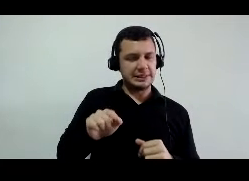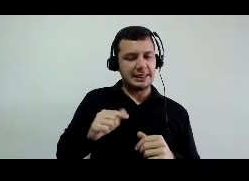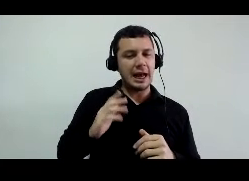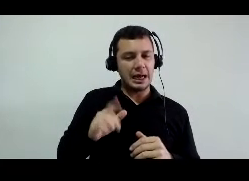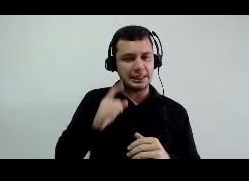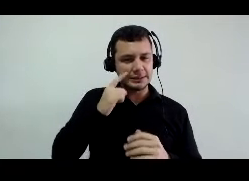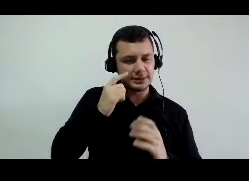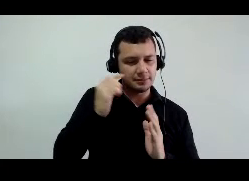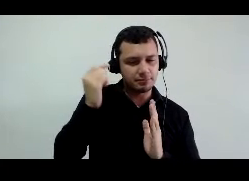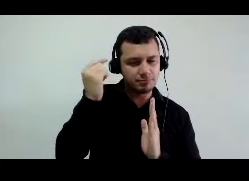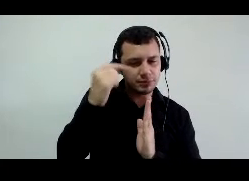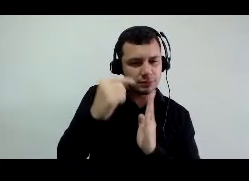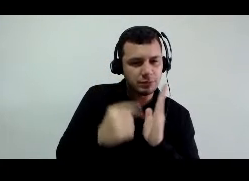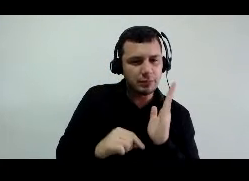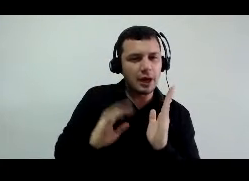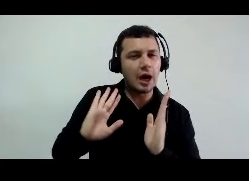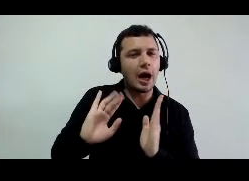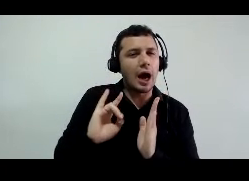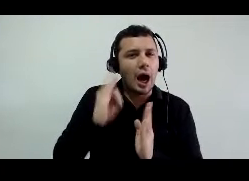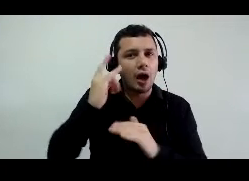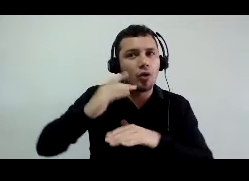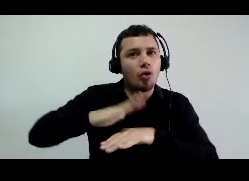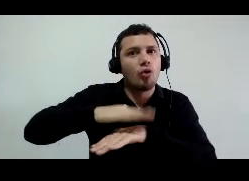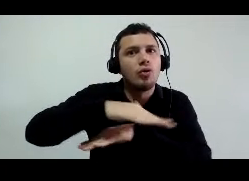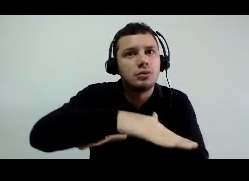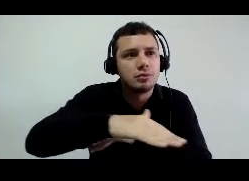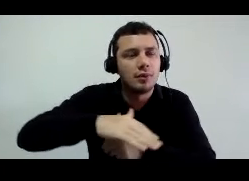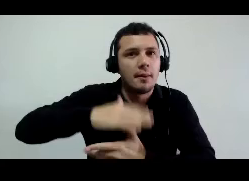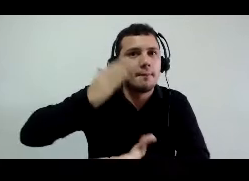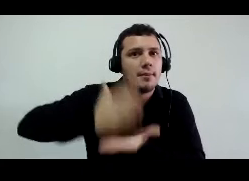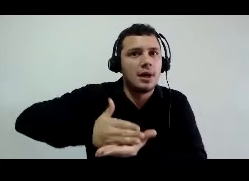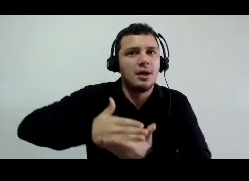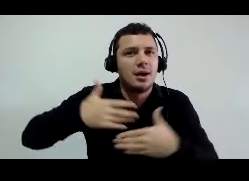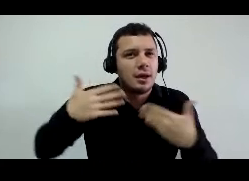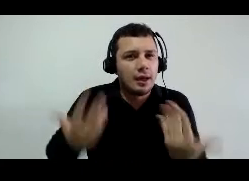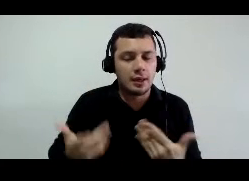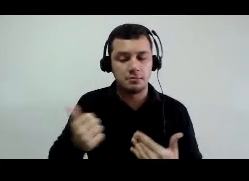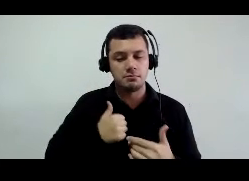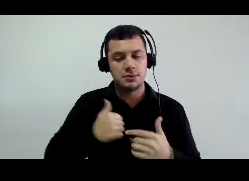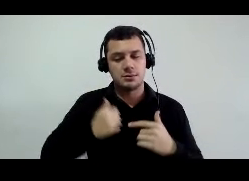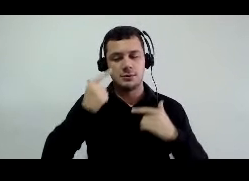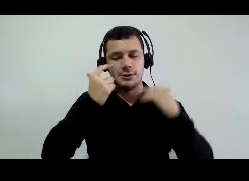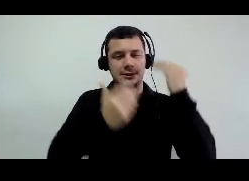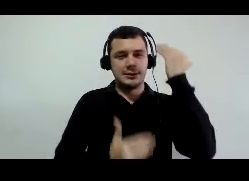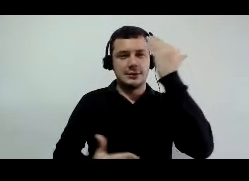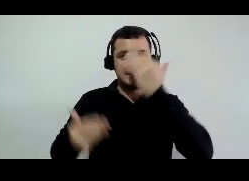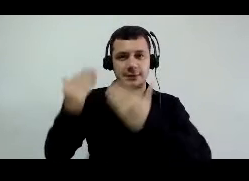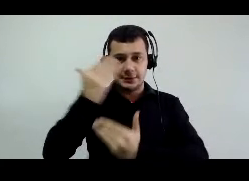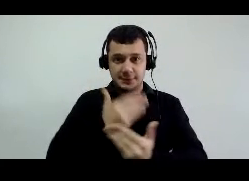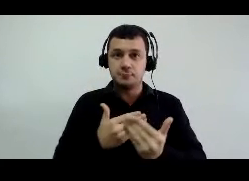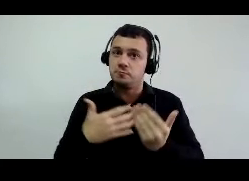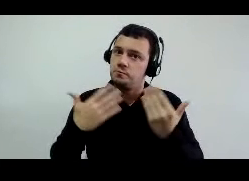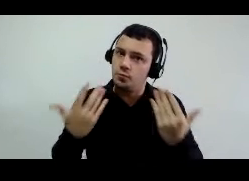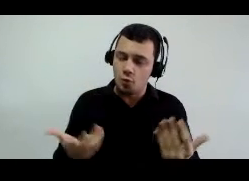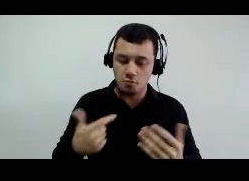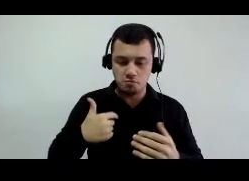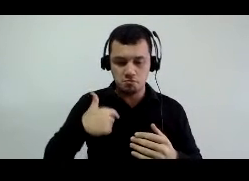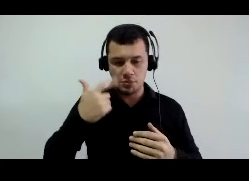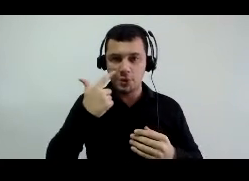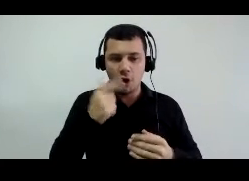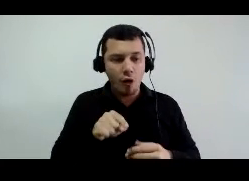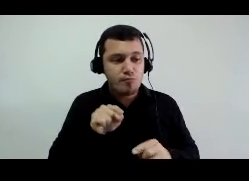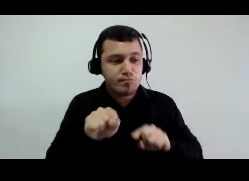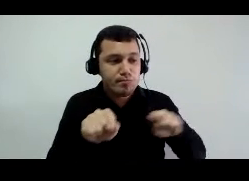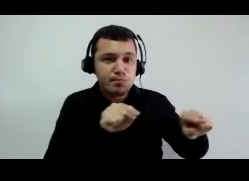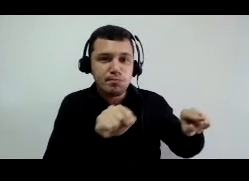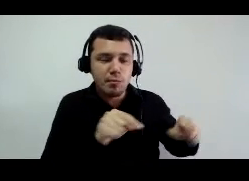y cuáles son las herramientas o elementos que tengo yo precisamente para evitar